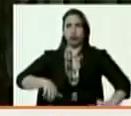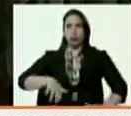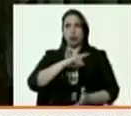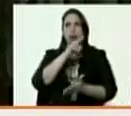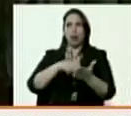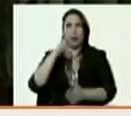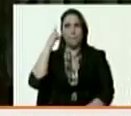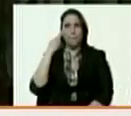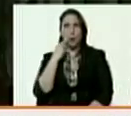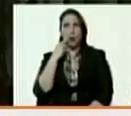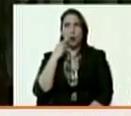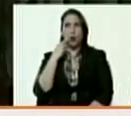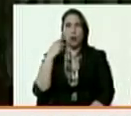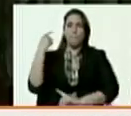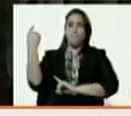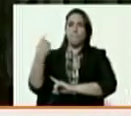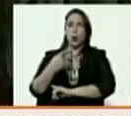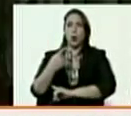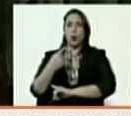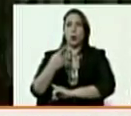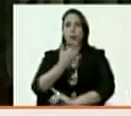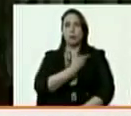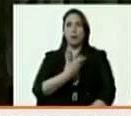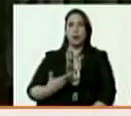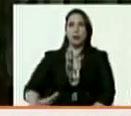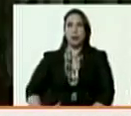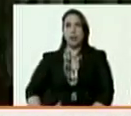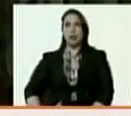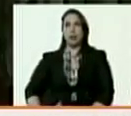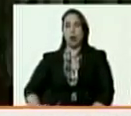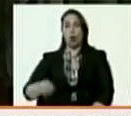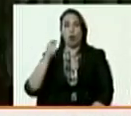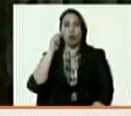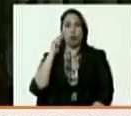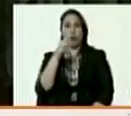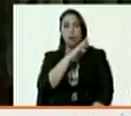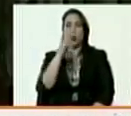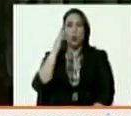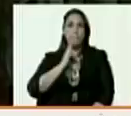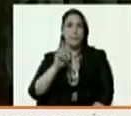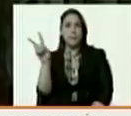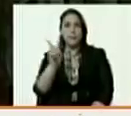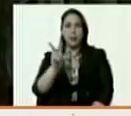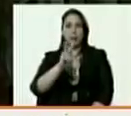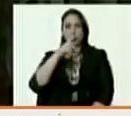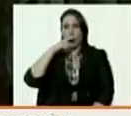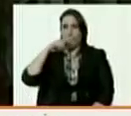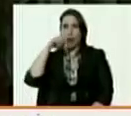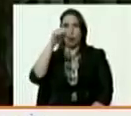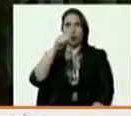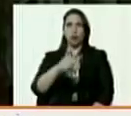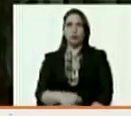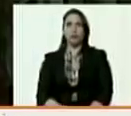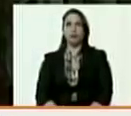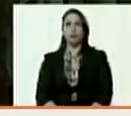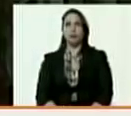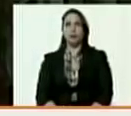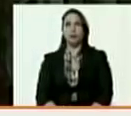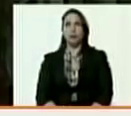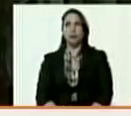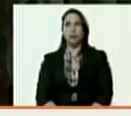por instrucciones del señor Presidente Constitucional de la República Bolivariana de Venezuela, Nicolás Maduro